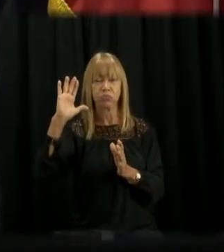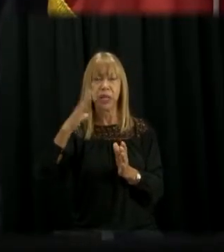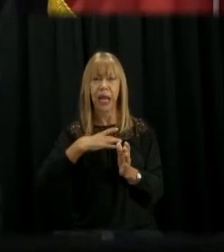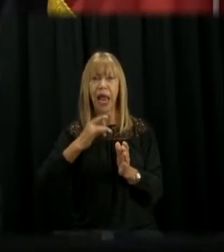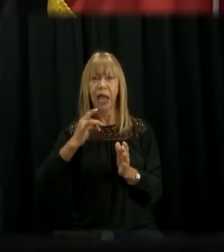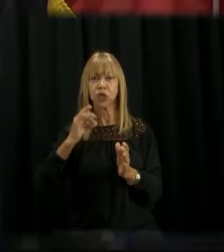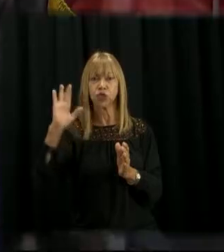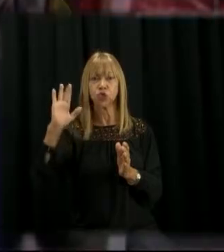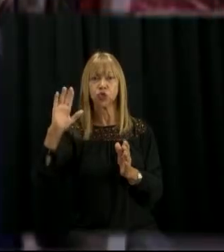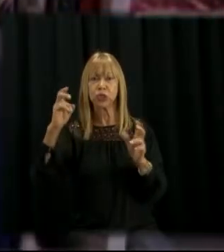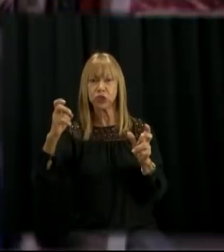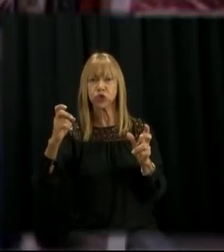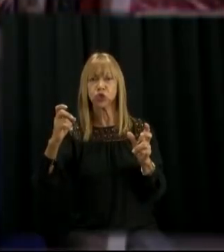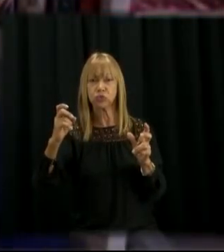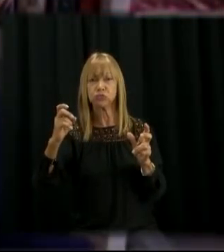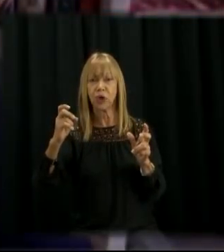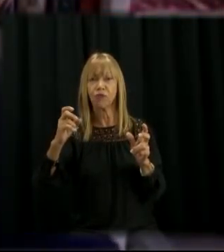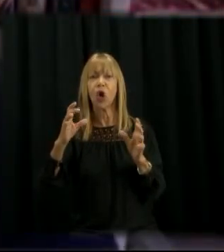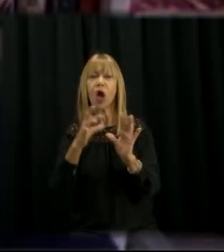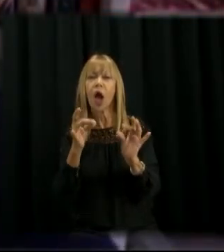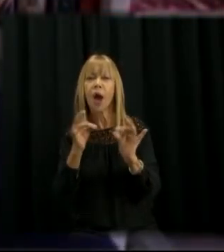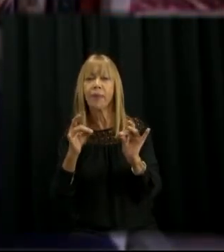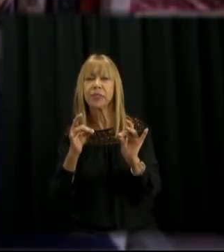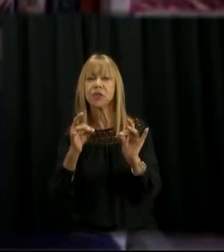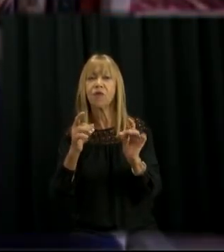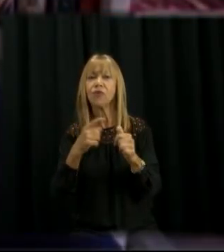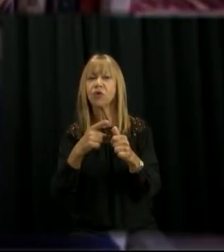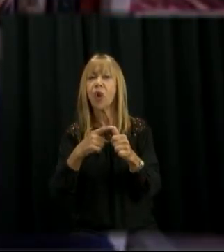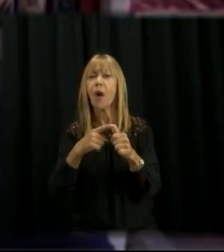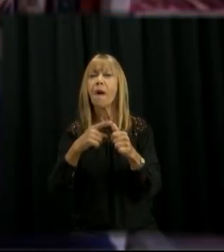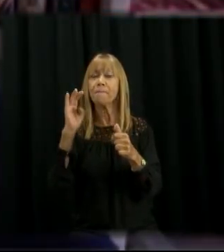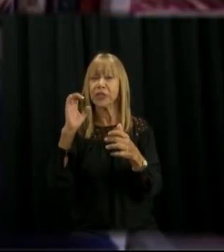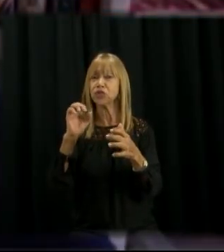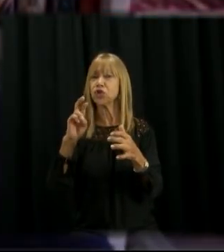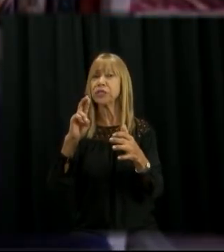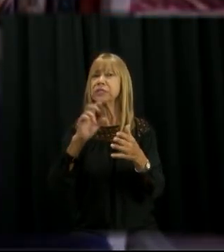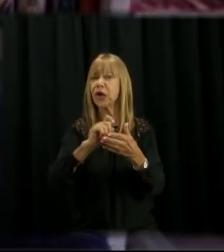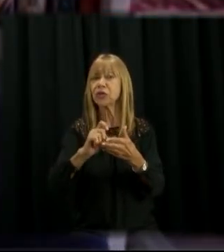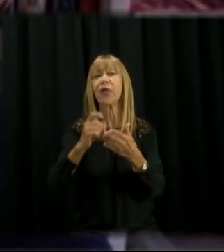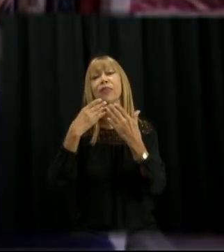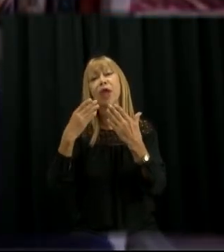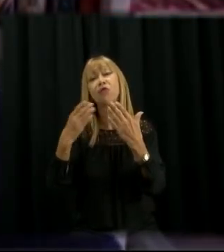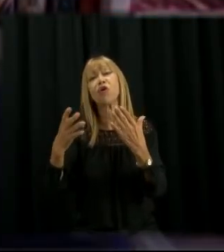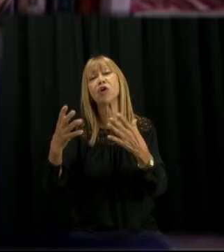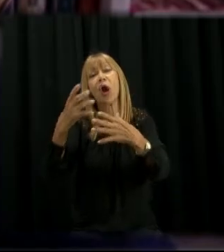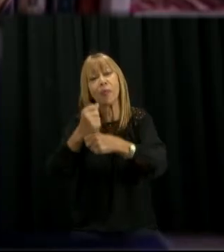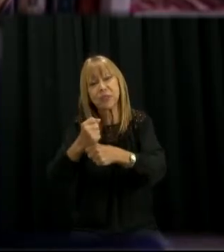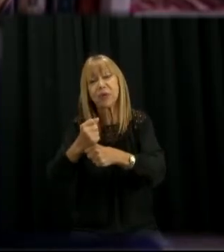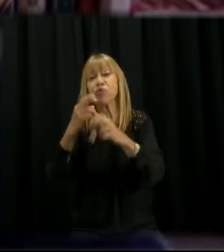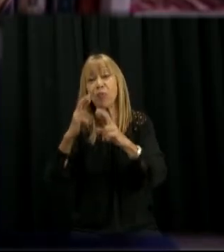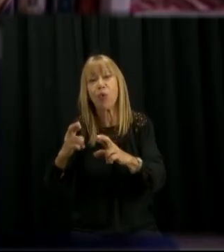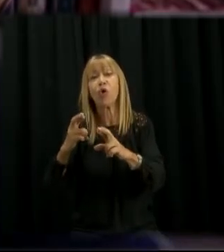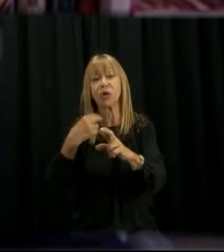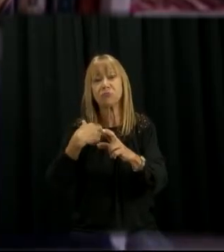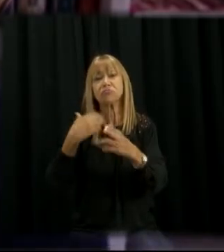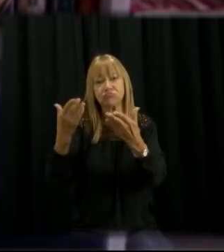Señor, sí, quisiera hacer una. Primero, señor secretario, gracias por su informe